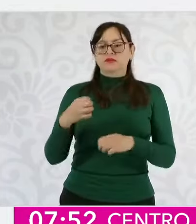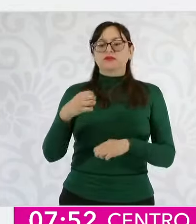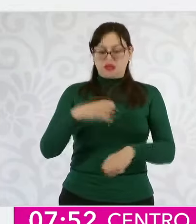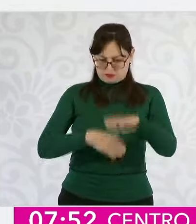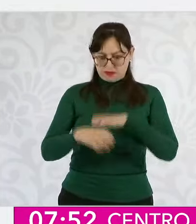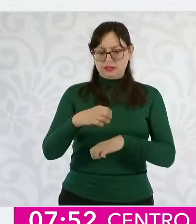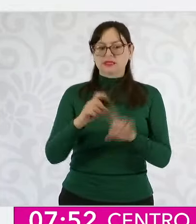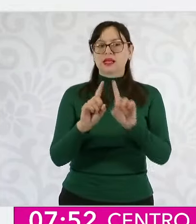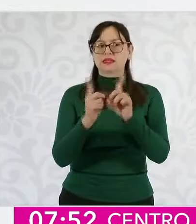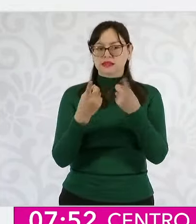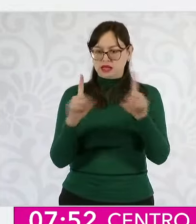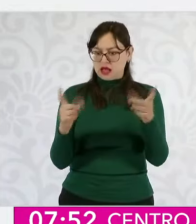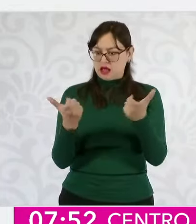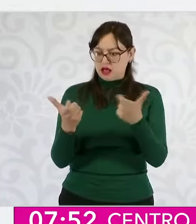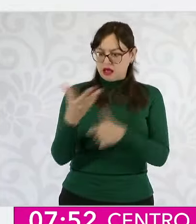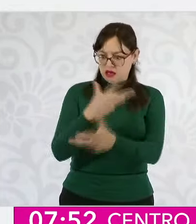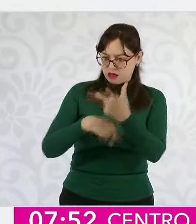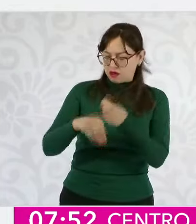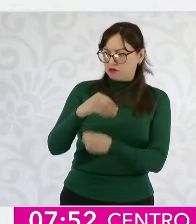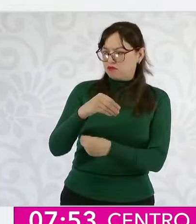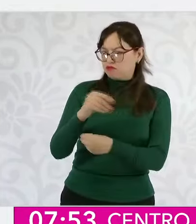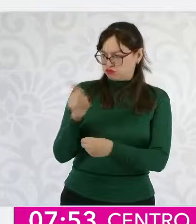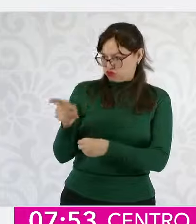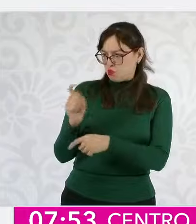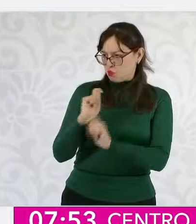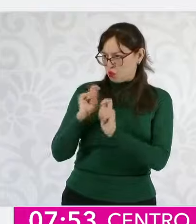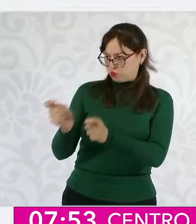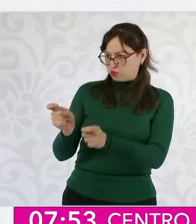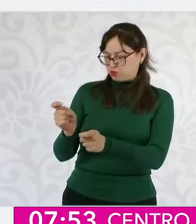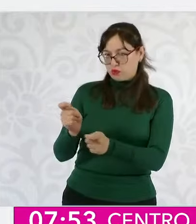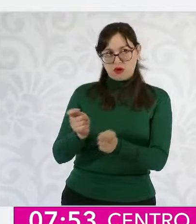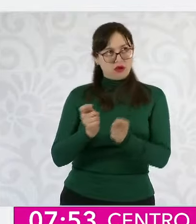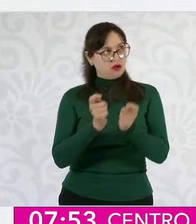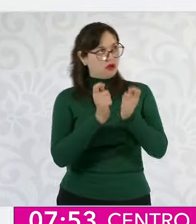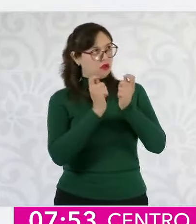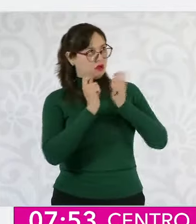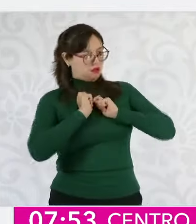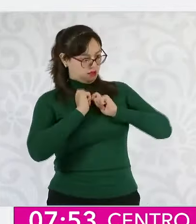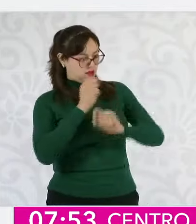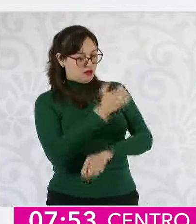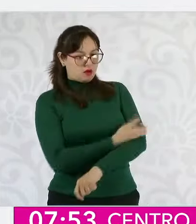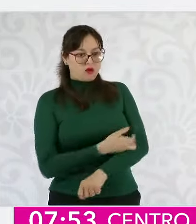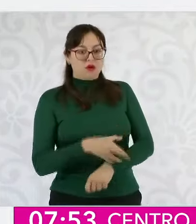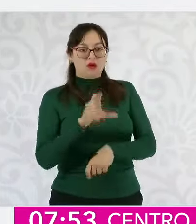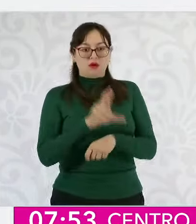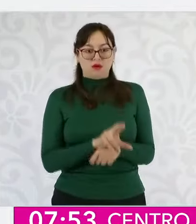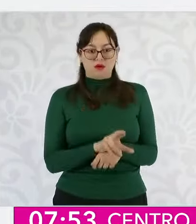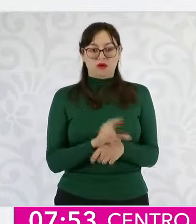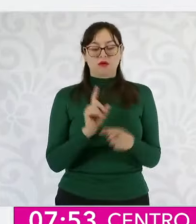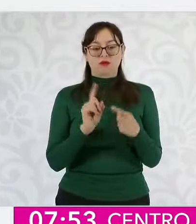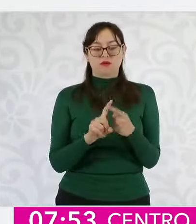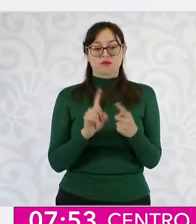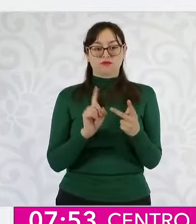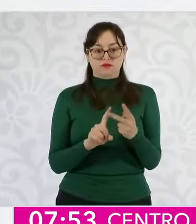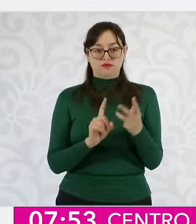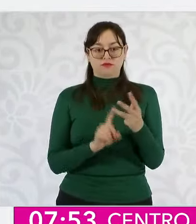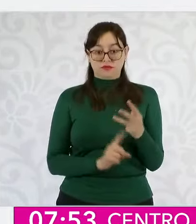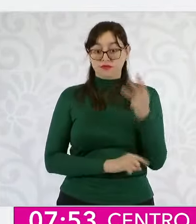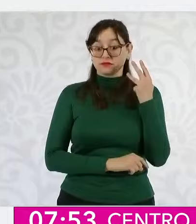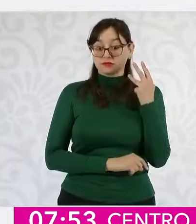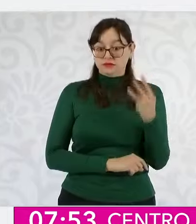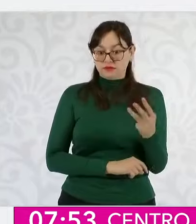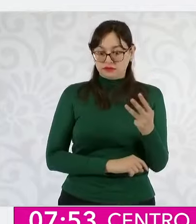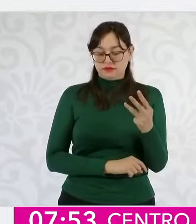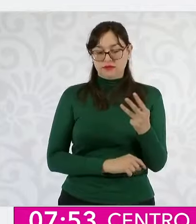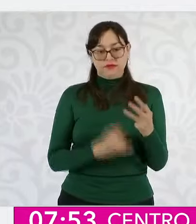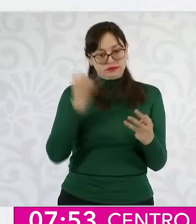de Desarrollo Económico Regional y Relocalización. Y esa mesa partió de tres premisas que ella y yo